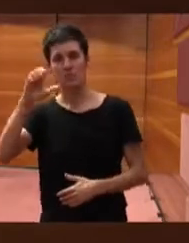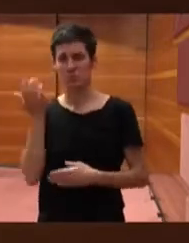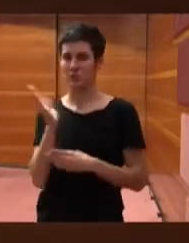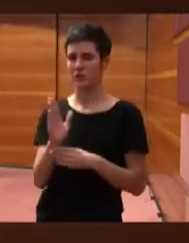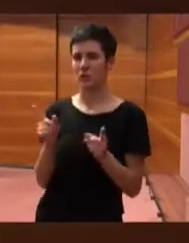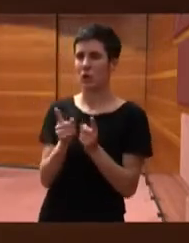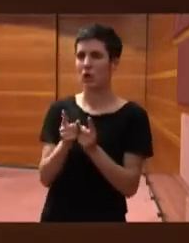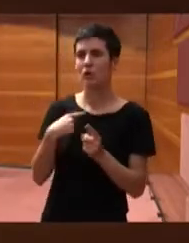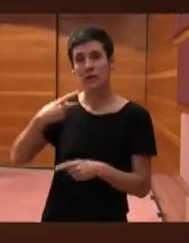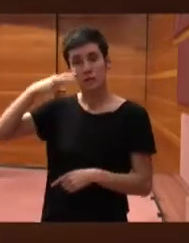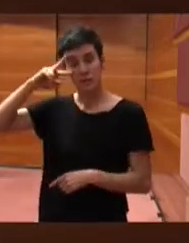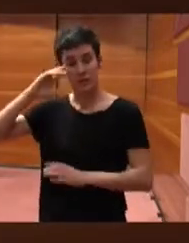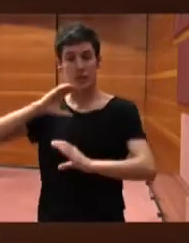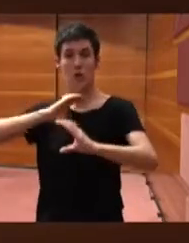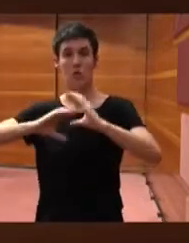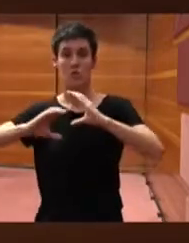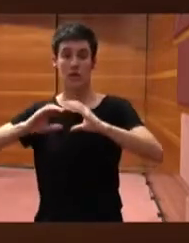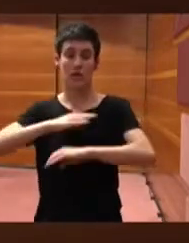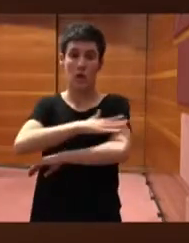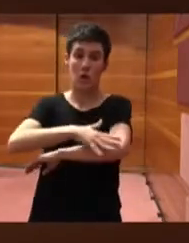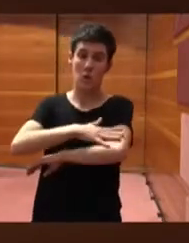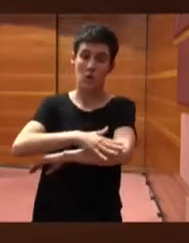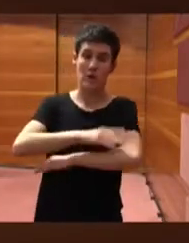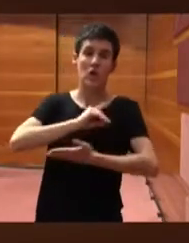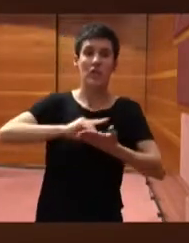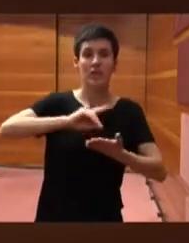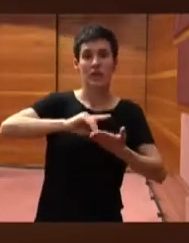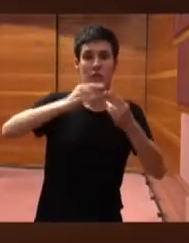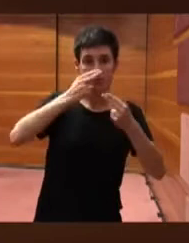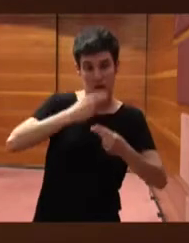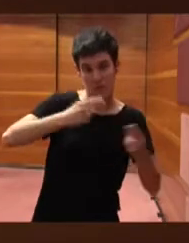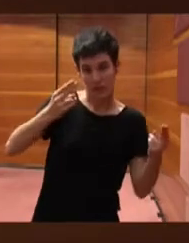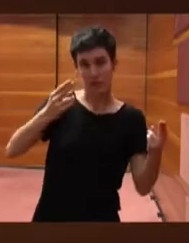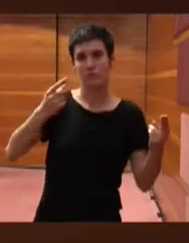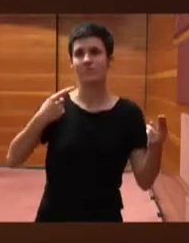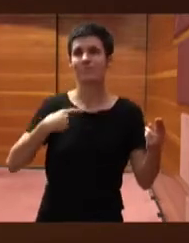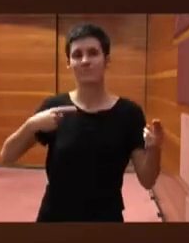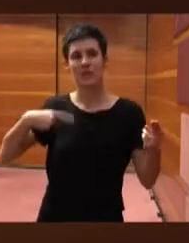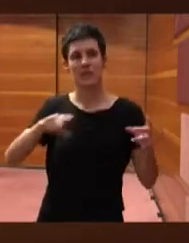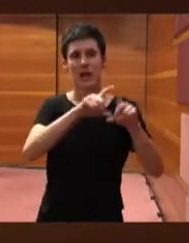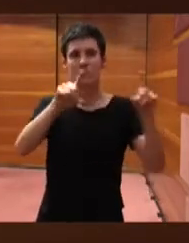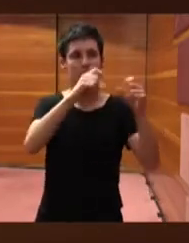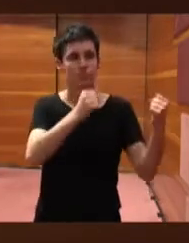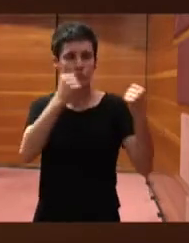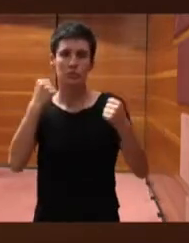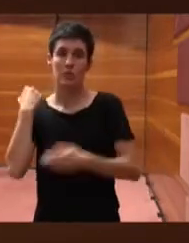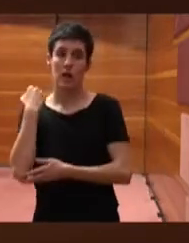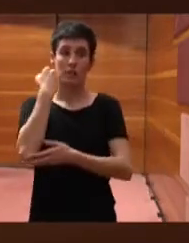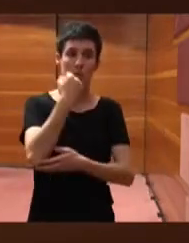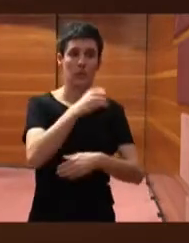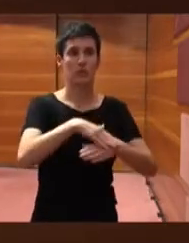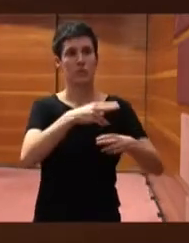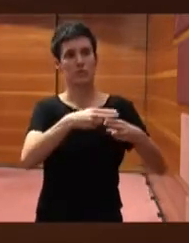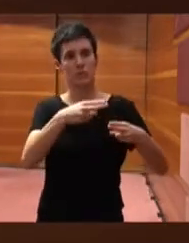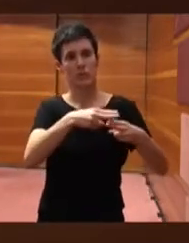Ella es experta en comunicación, gobierno y datos abiertos. Ha prestado apoyo a numerosas instituciones para acompañarles en sus